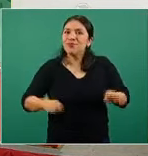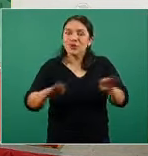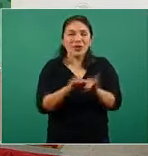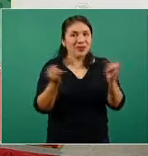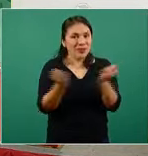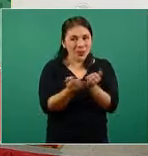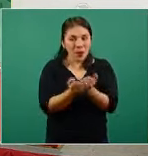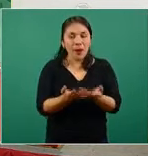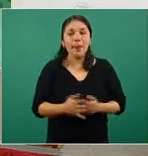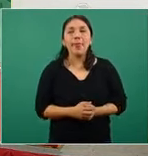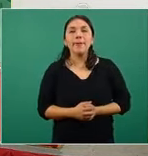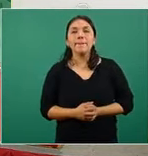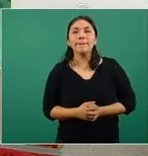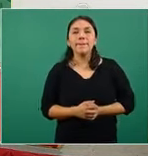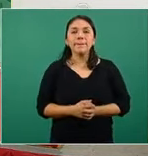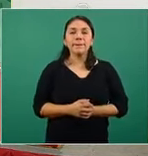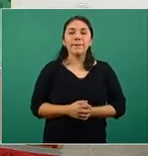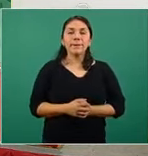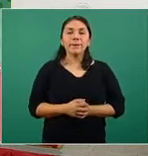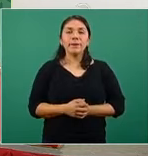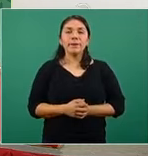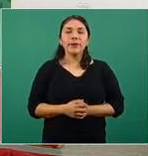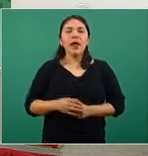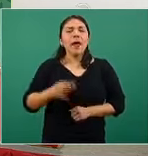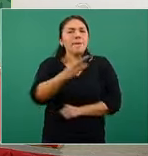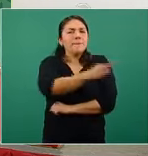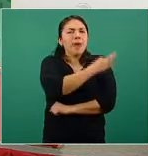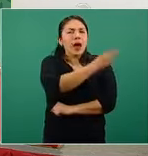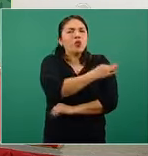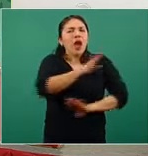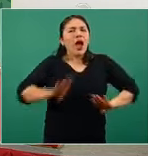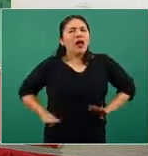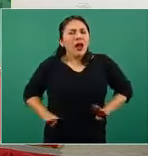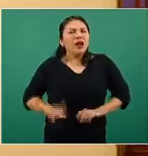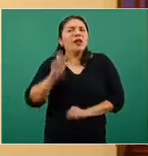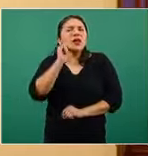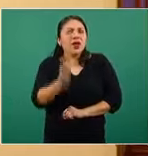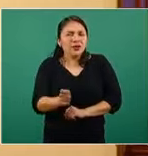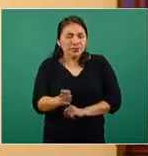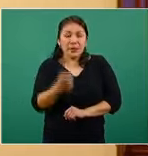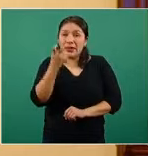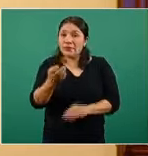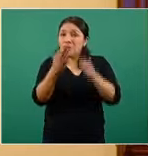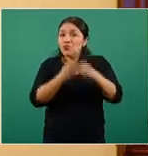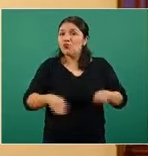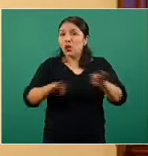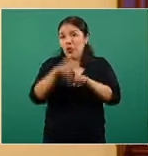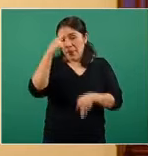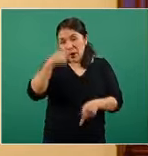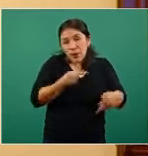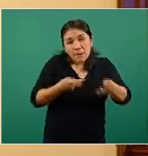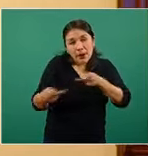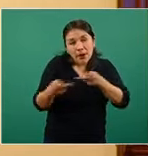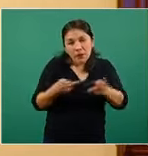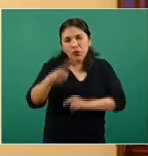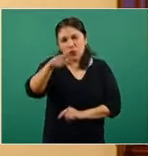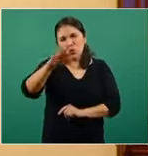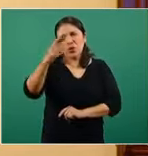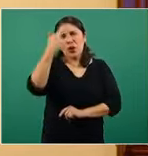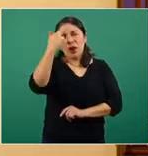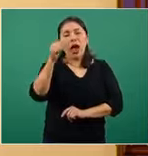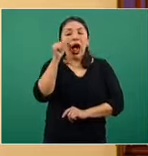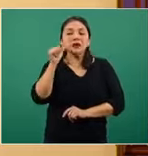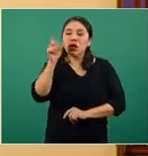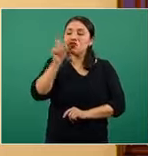total. Características de la vacuna, y esto es elemental para temas de logística. Recordemos que la vacuna que arribó el